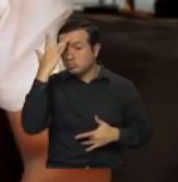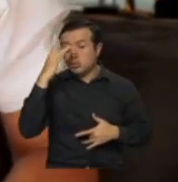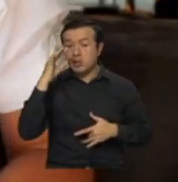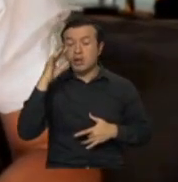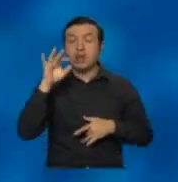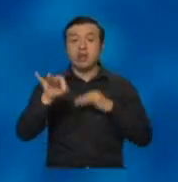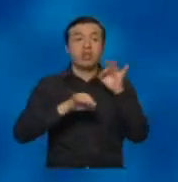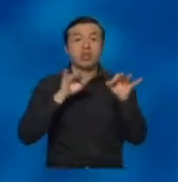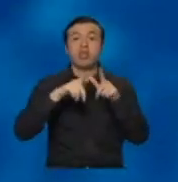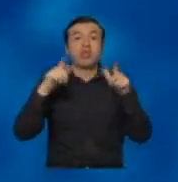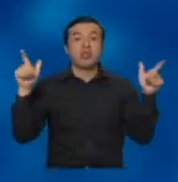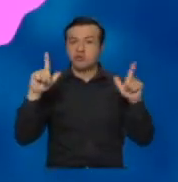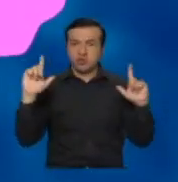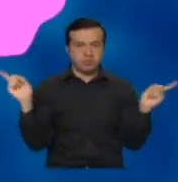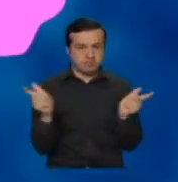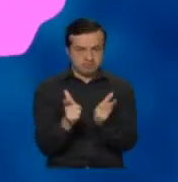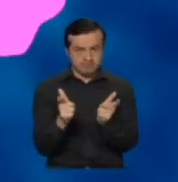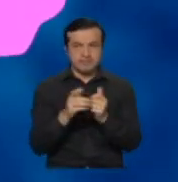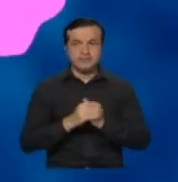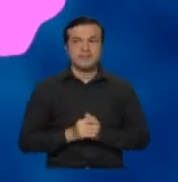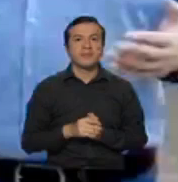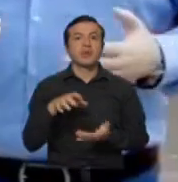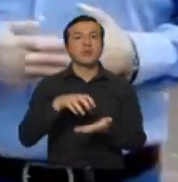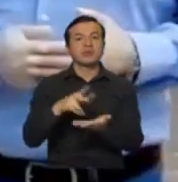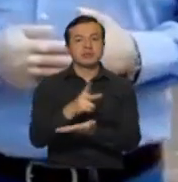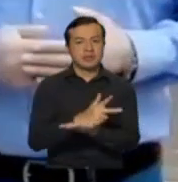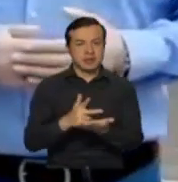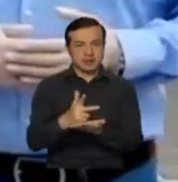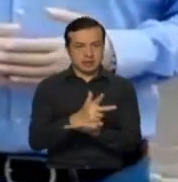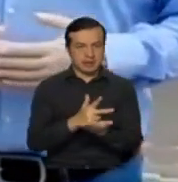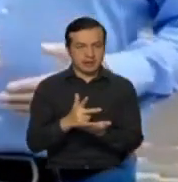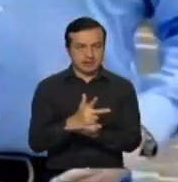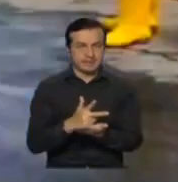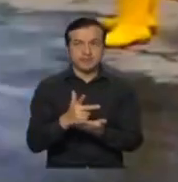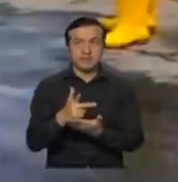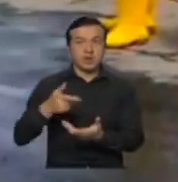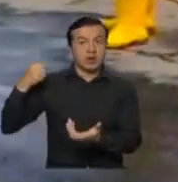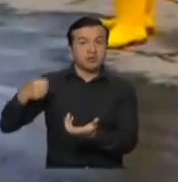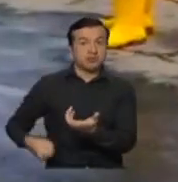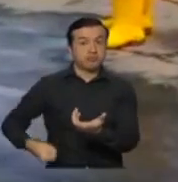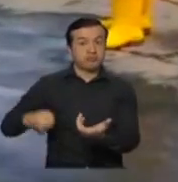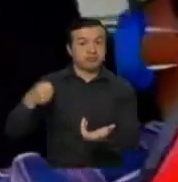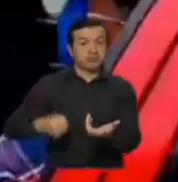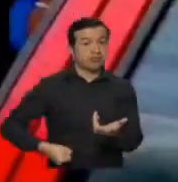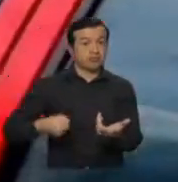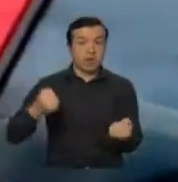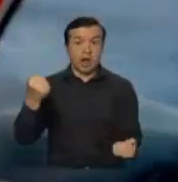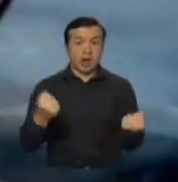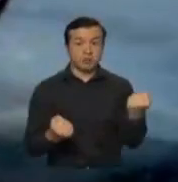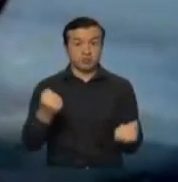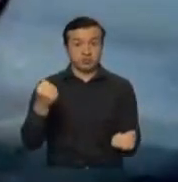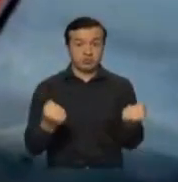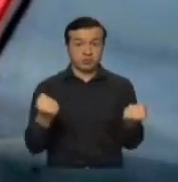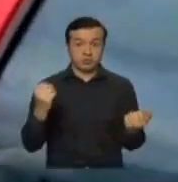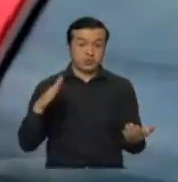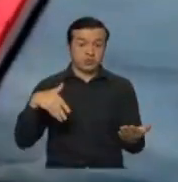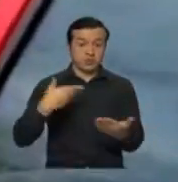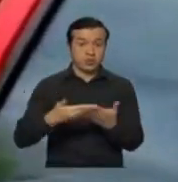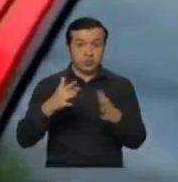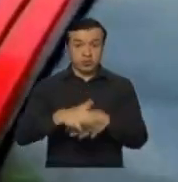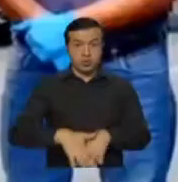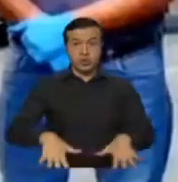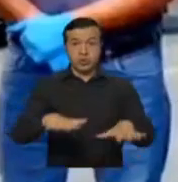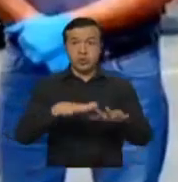producirse en Galápagos. Carchi. Para optimizar el proceso de fumigación de los automotores que entran y salen de la zona, el